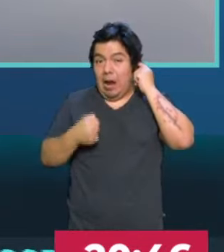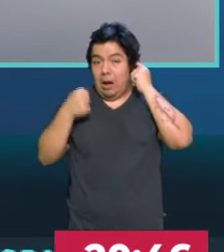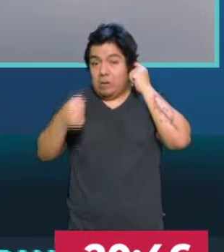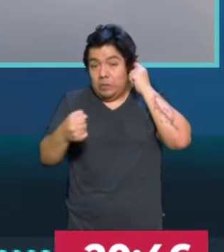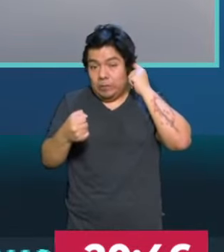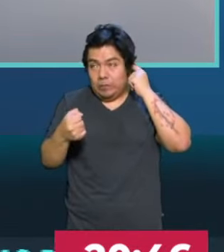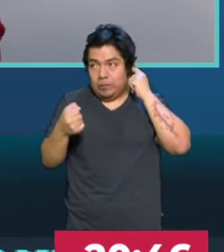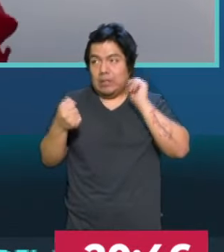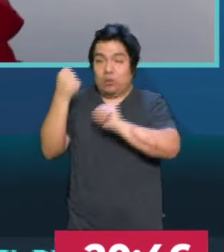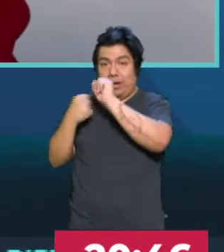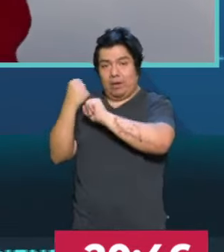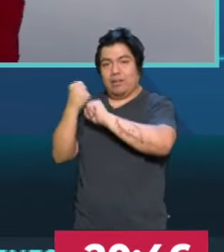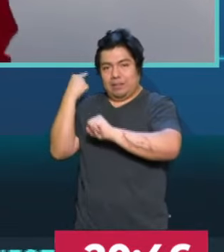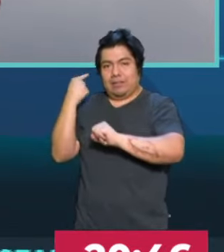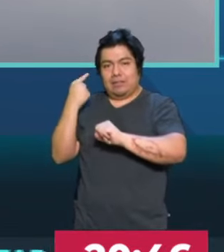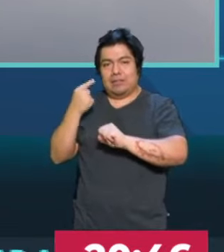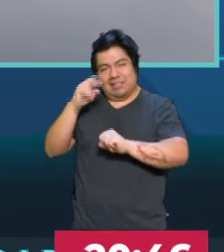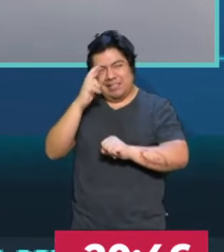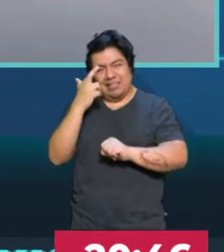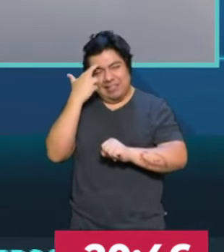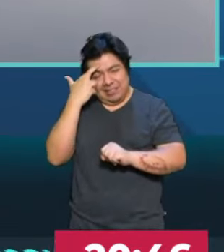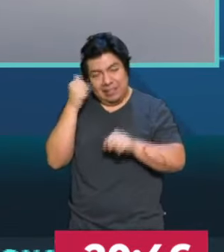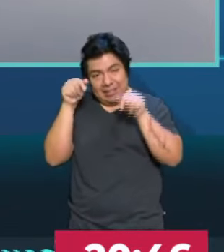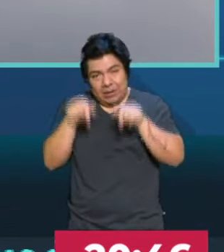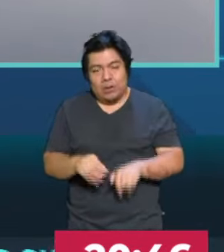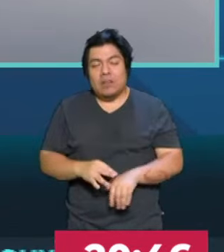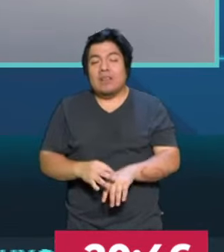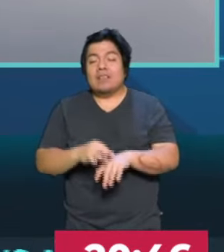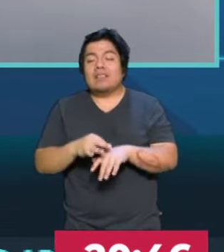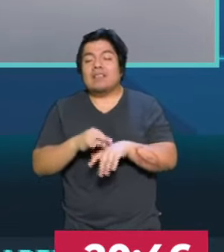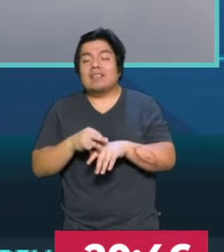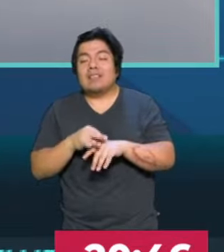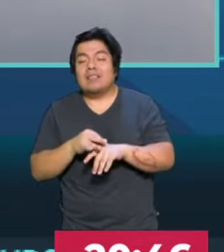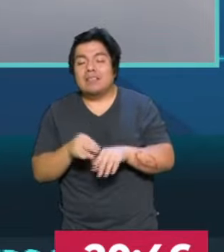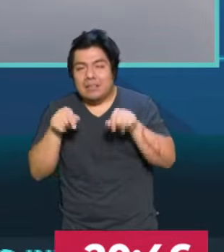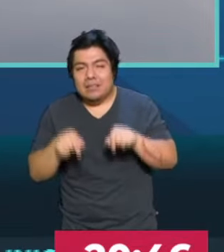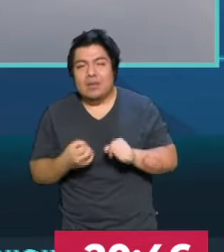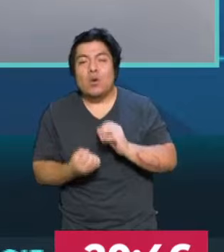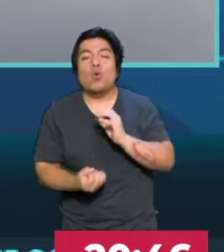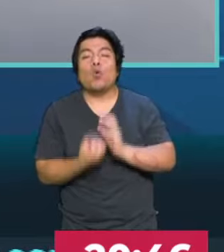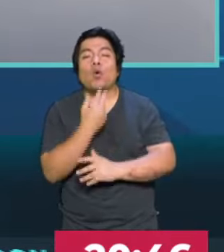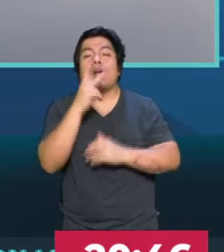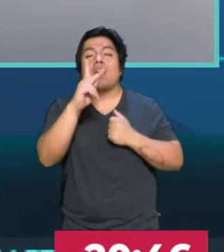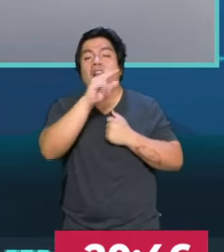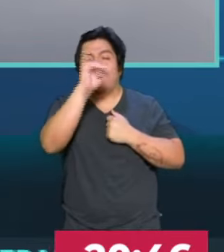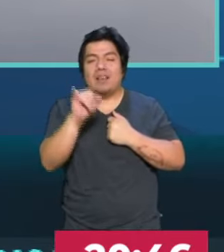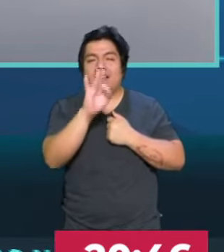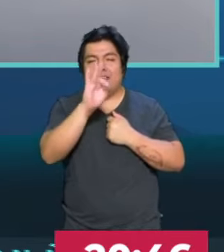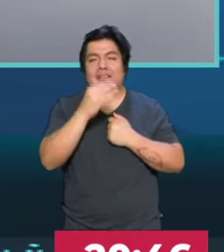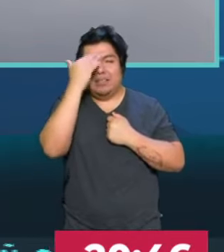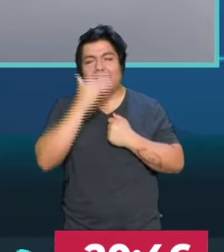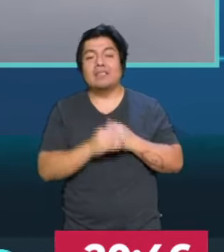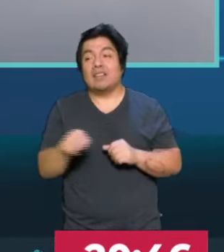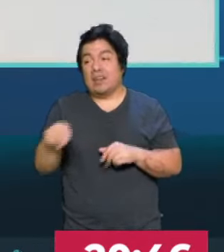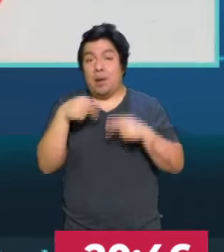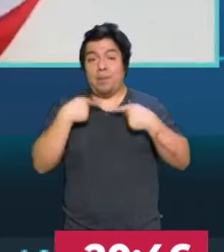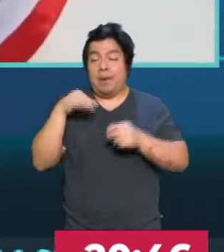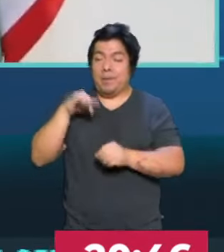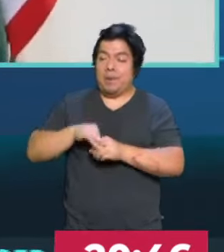hace un año, se firmaba lo que hoy es una realidad, un nuevo poder judicial por la vía del voto